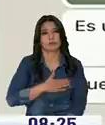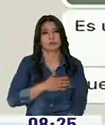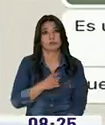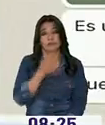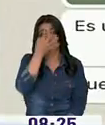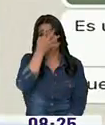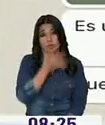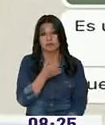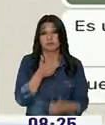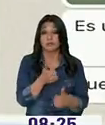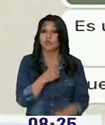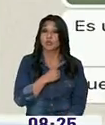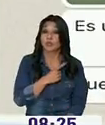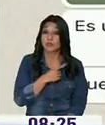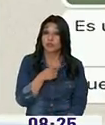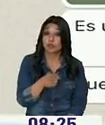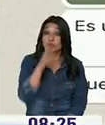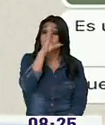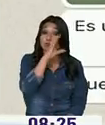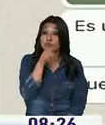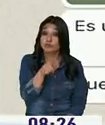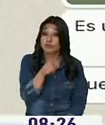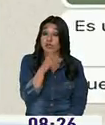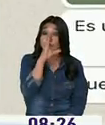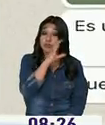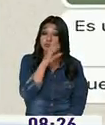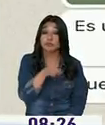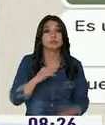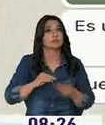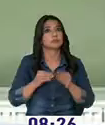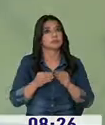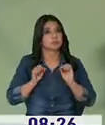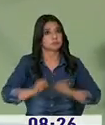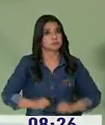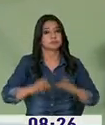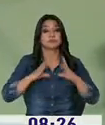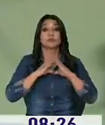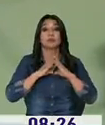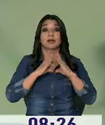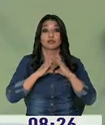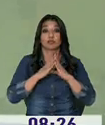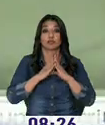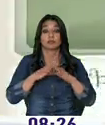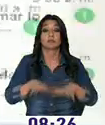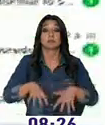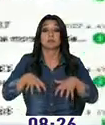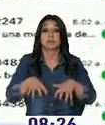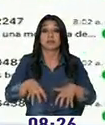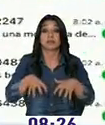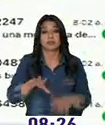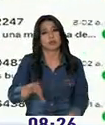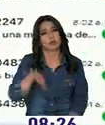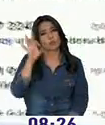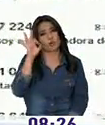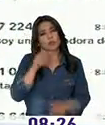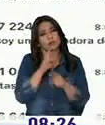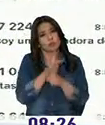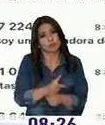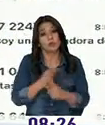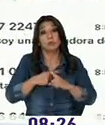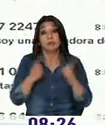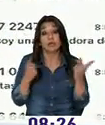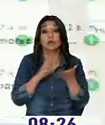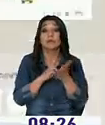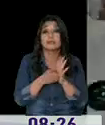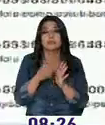educada, si los dueños están buscándola, ahí está el número, en Tumbaco, esta peludita la encontraron, lo tiene un buen recaudo, pero el